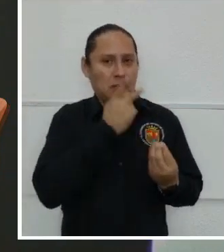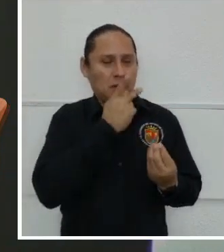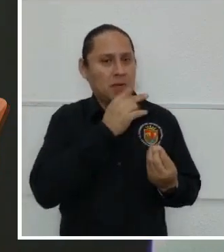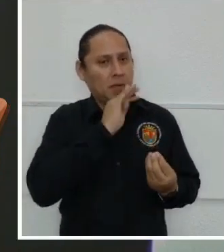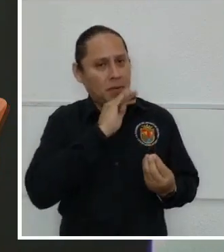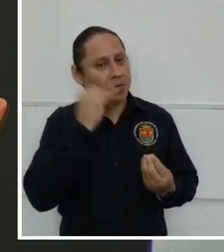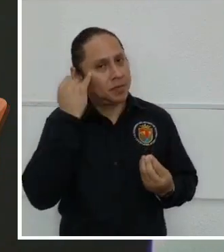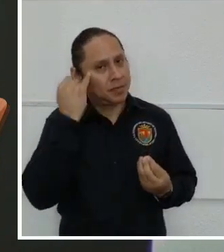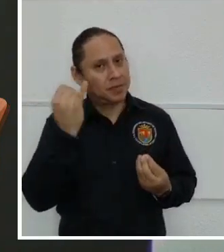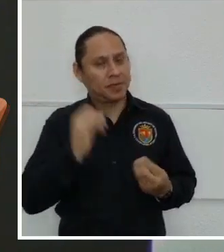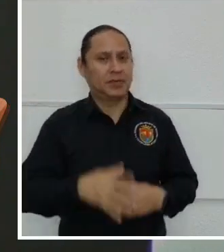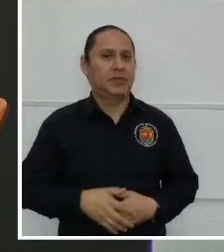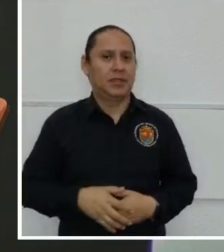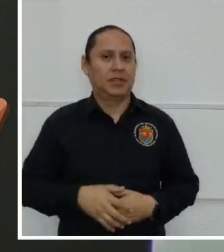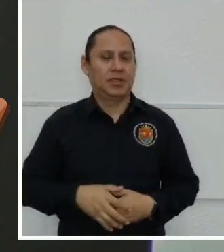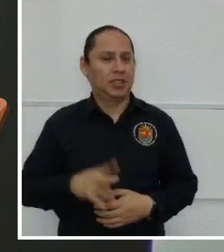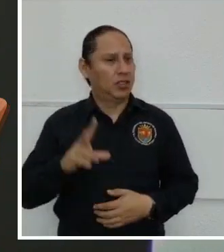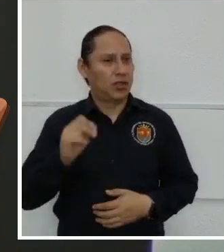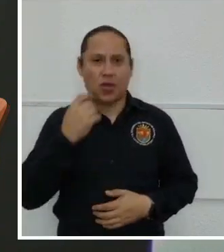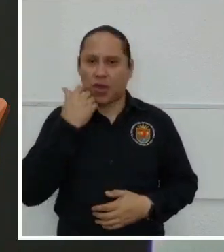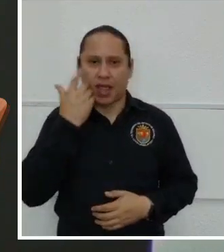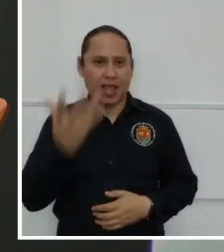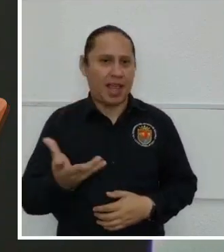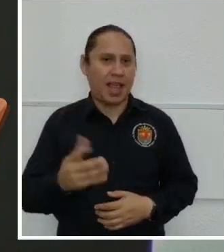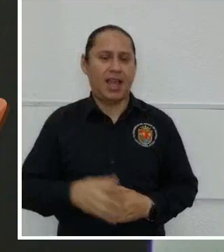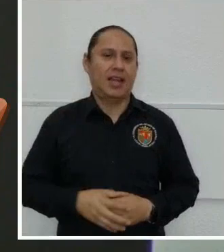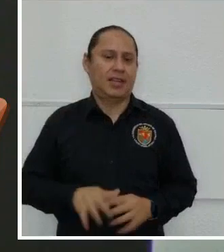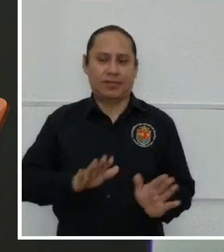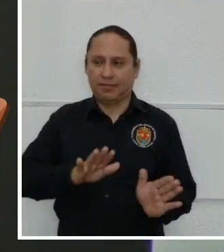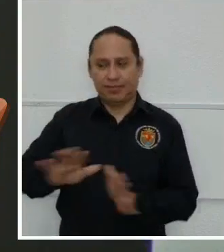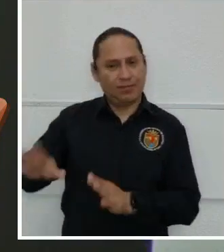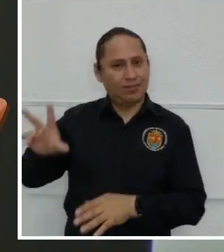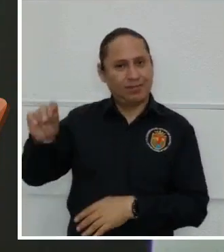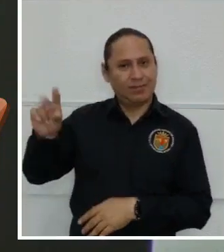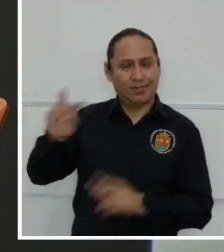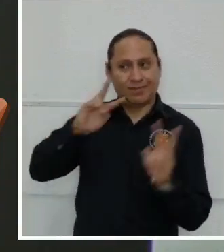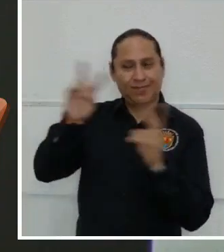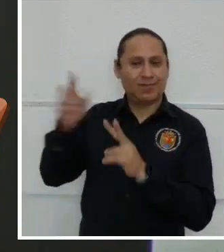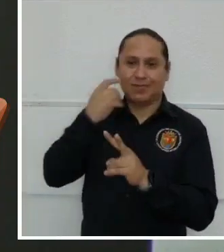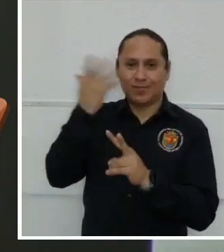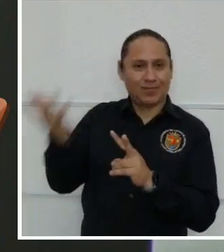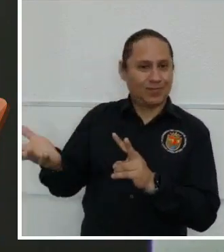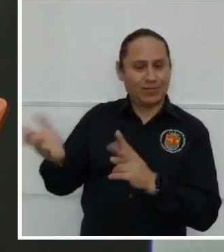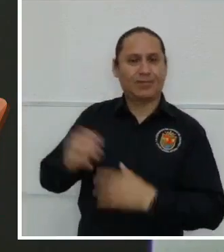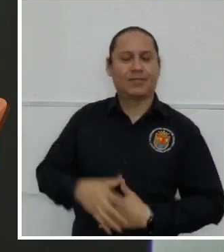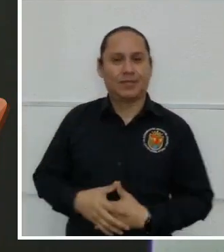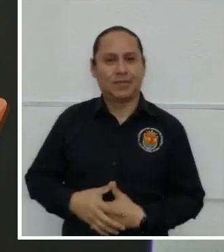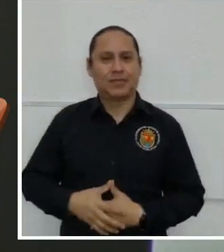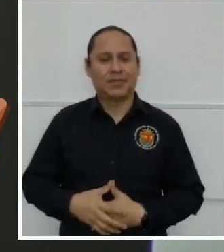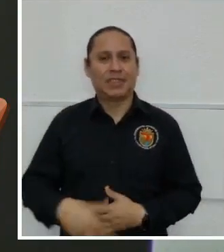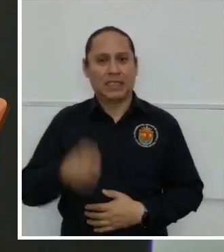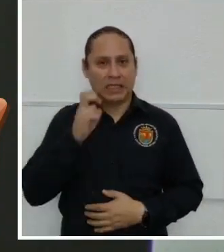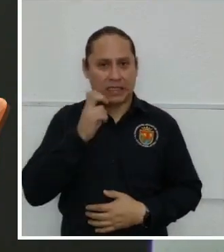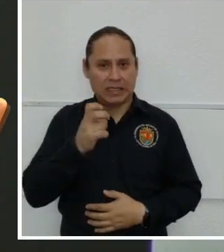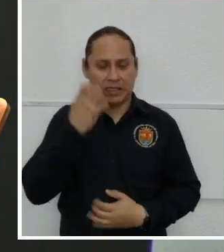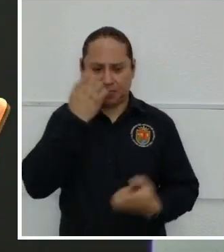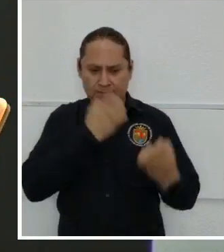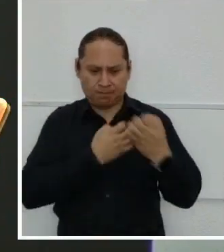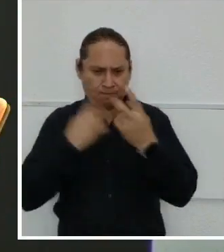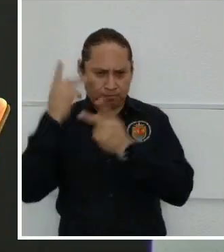padres y que se niegan a estar con ellos, ni a verlos. Y bajo